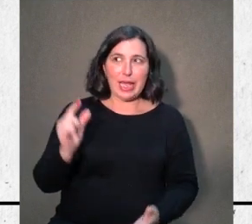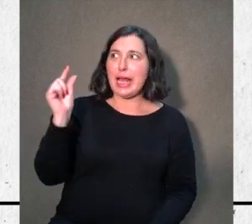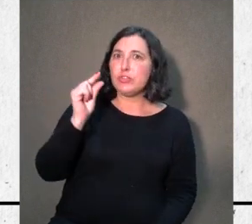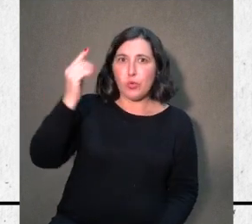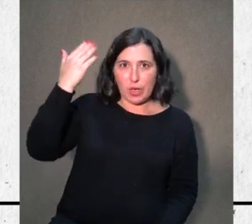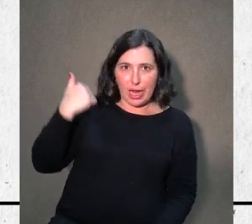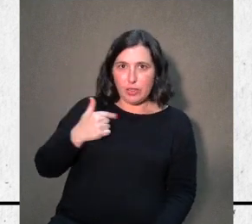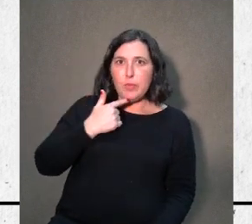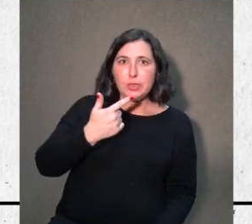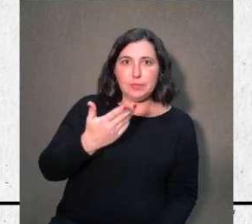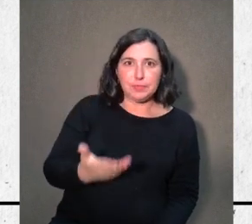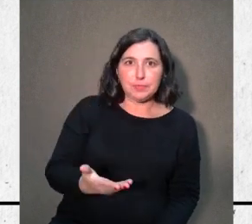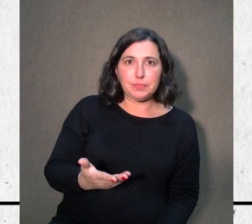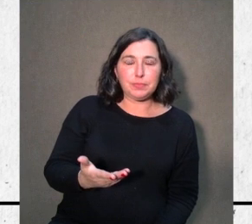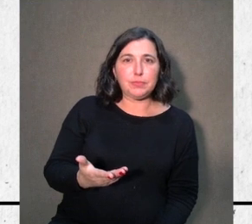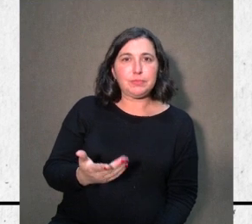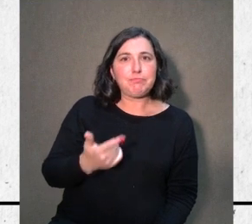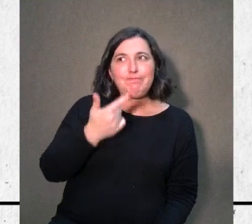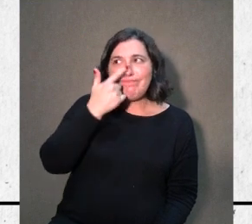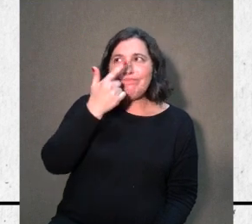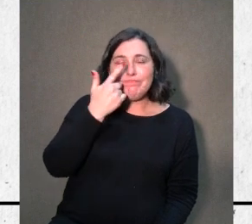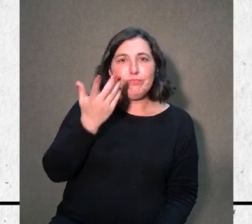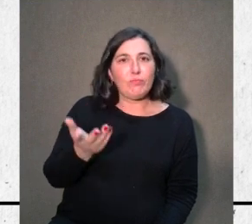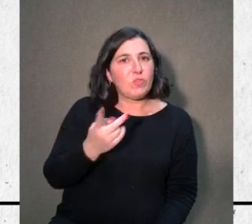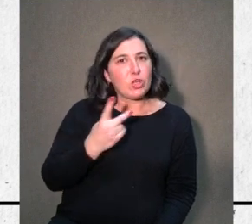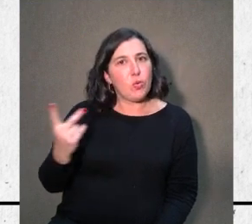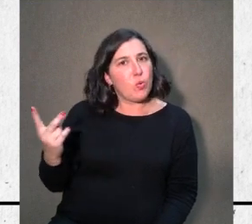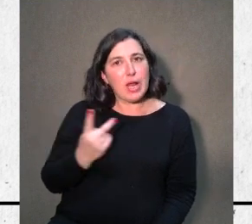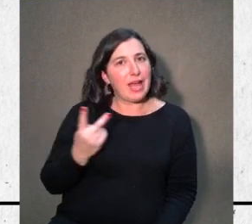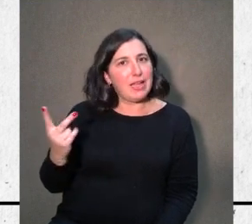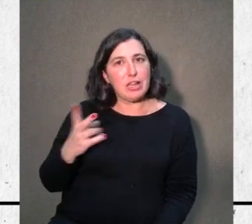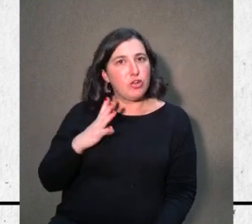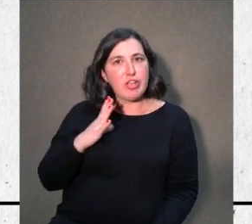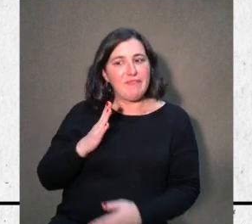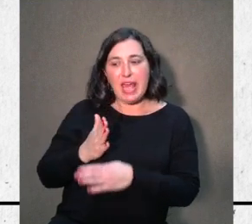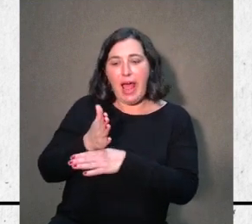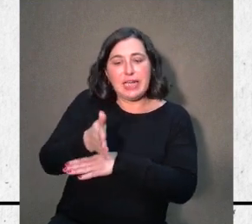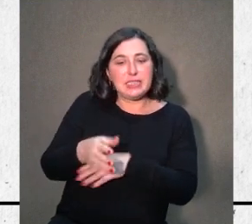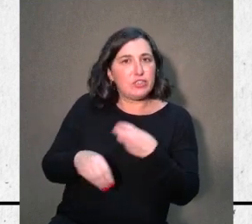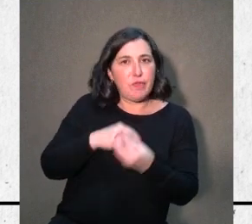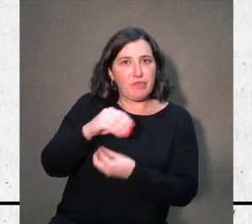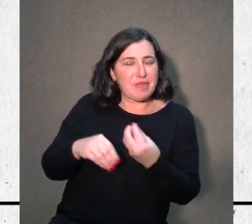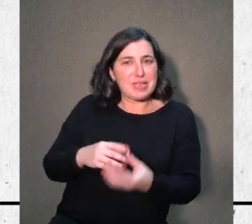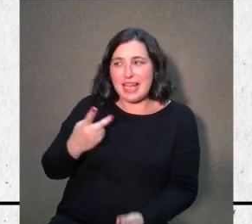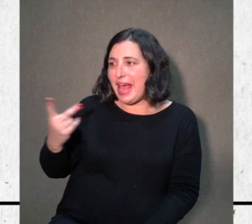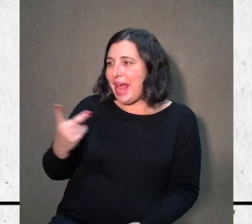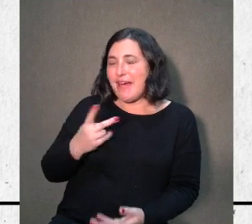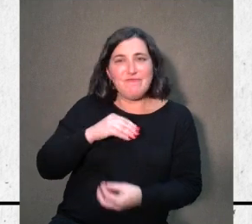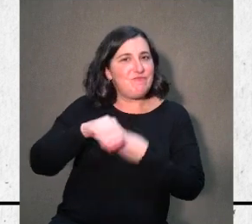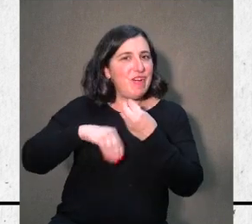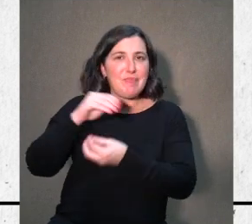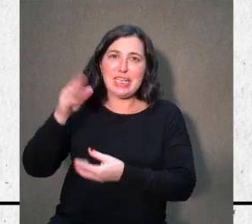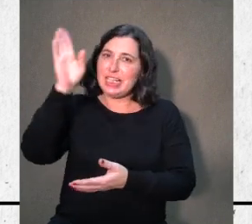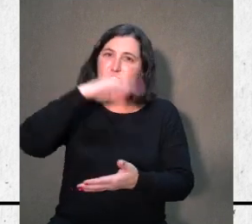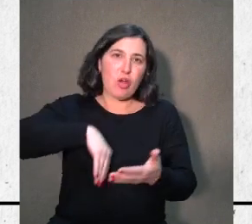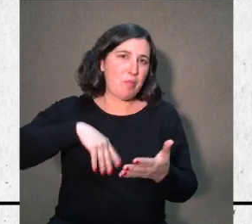Hace un rato vos mencionabas que curioso, ¿no? Eso, nosotras ninguna de las dos teníamos un acceso, a nuestras familias no